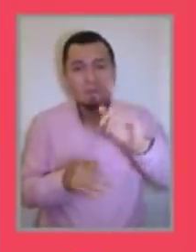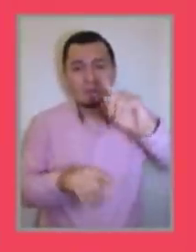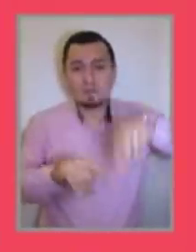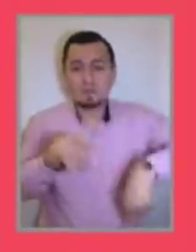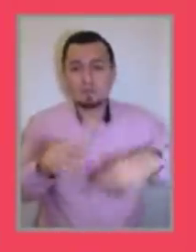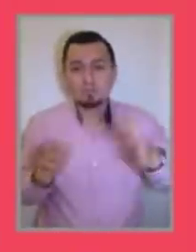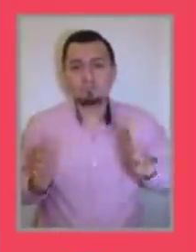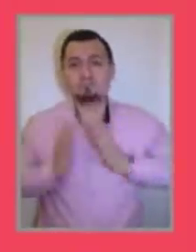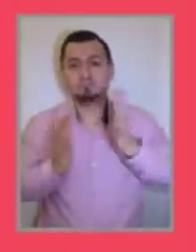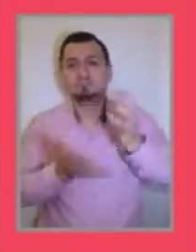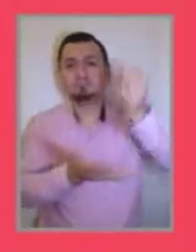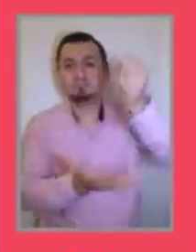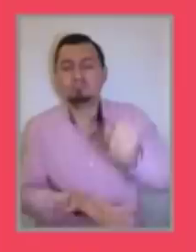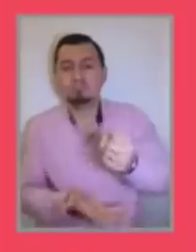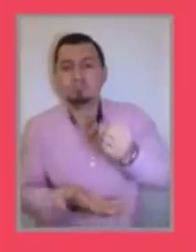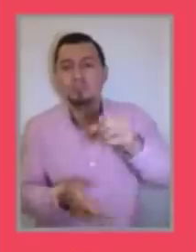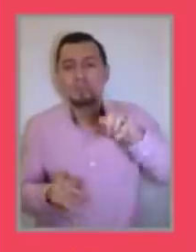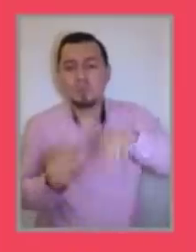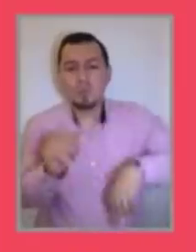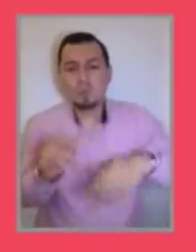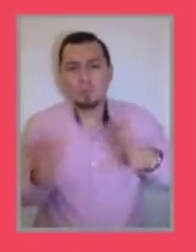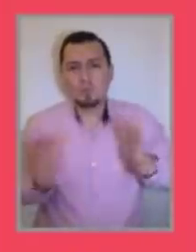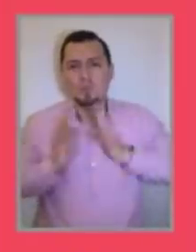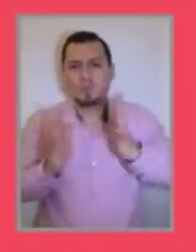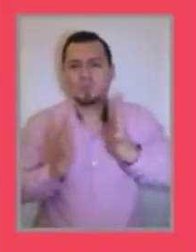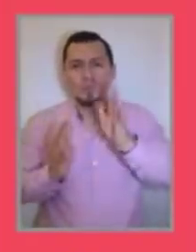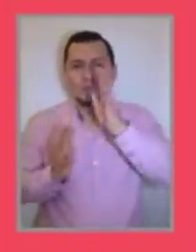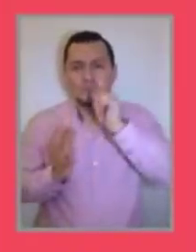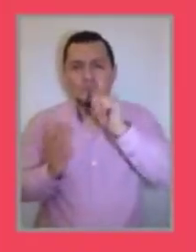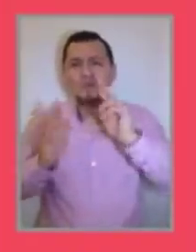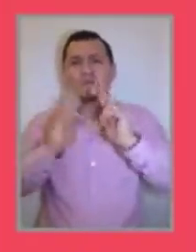importante en las participaciones y en las aportaciones. Entonces la reunión